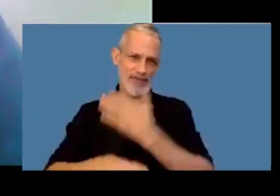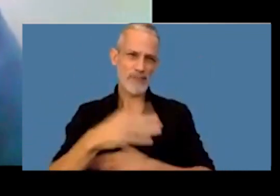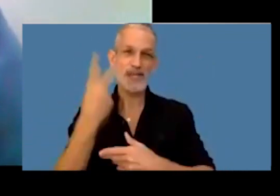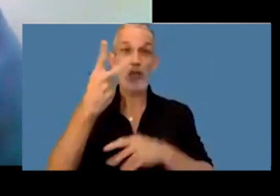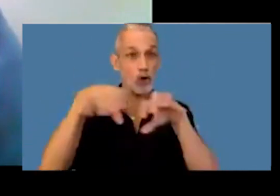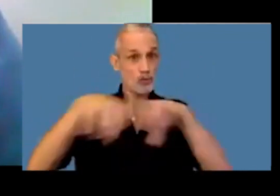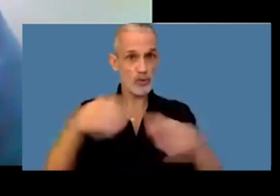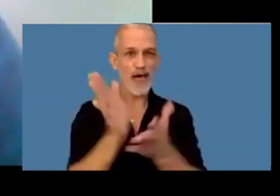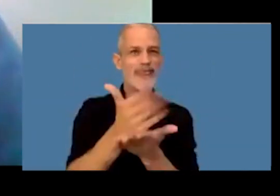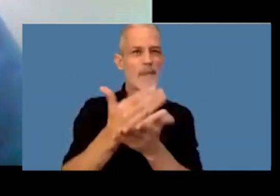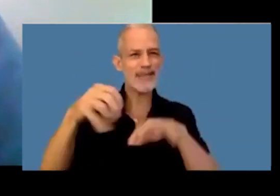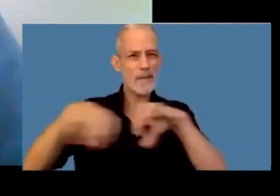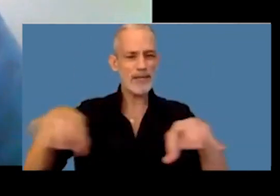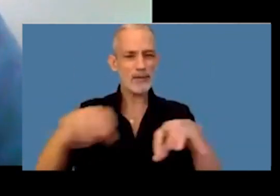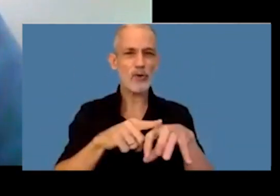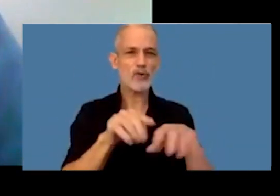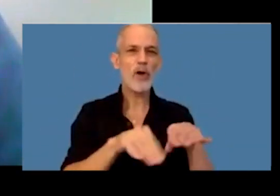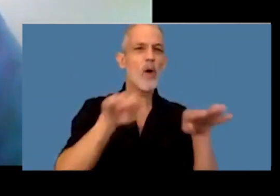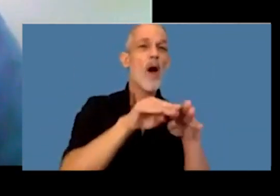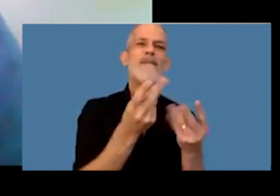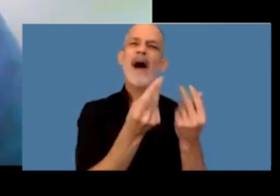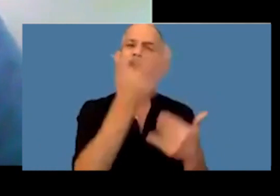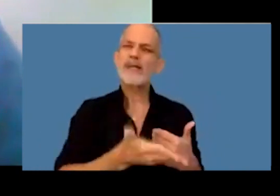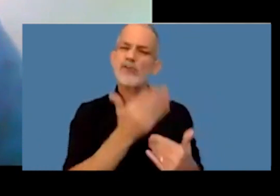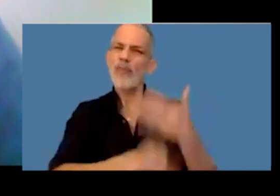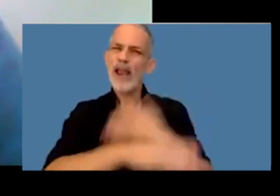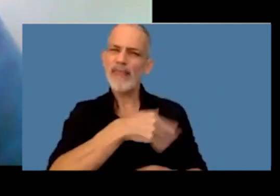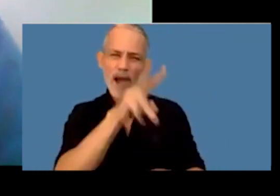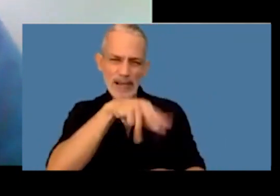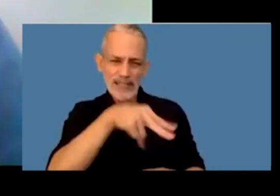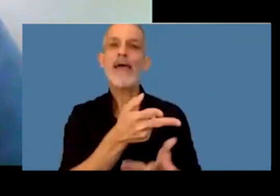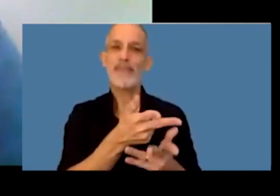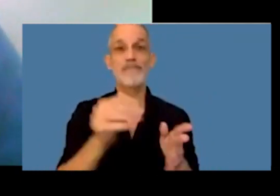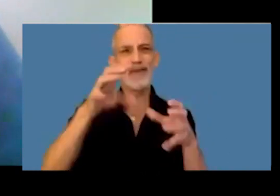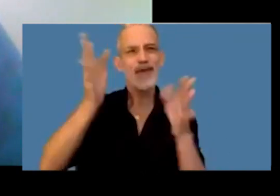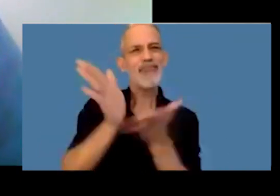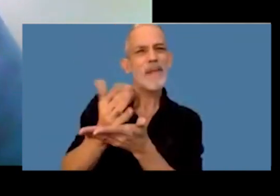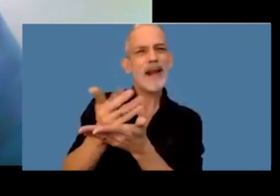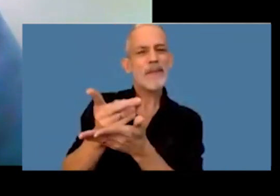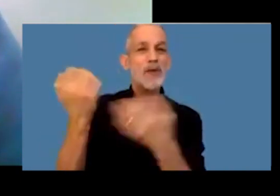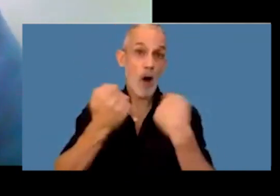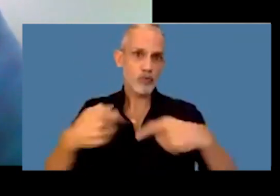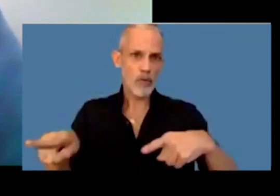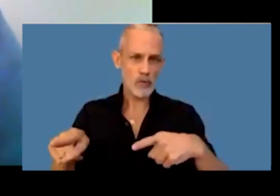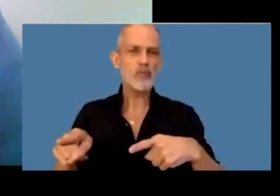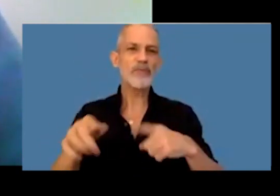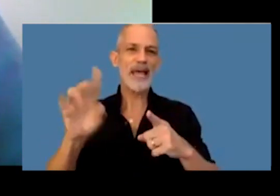departamentos, el Departamento de Evaluación y Valoración de la Discapacidad, y el Departamento de Automotores. Vi también que ahí estuvieron haciendo algunas consultas que